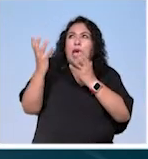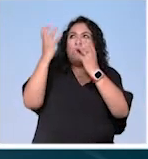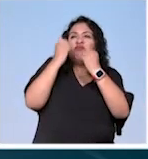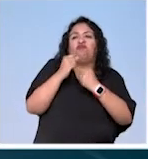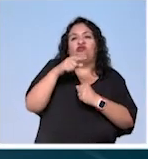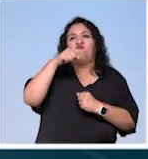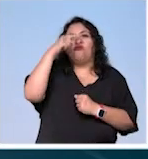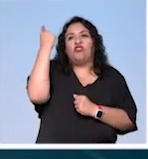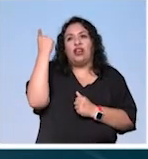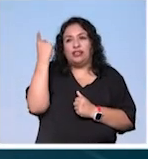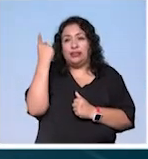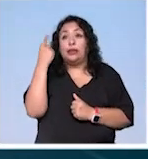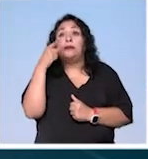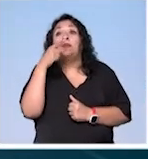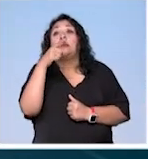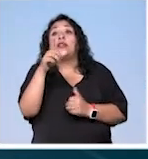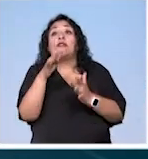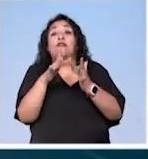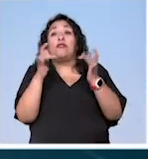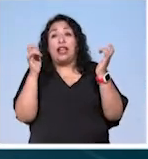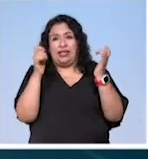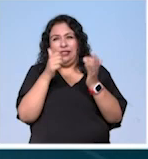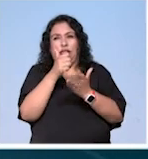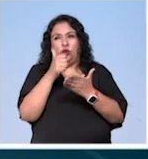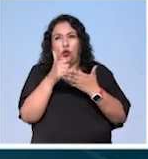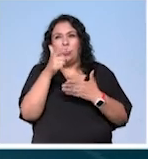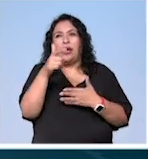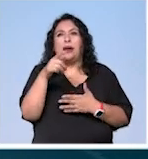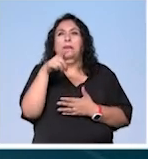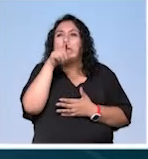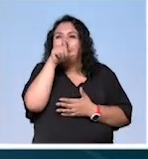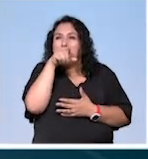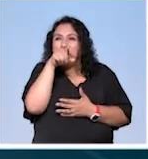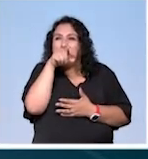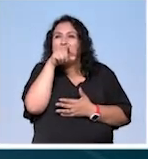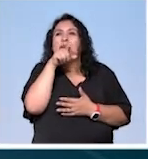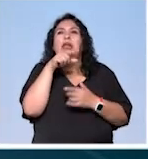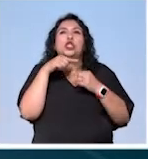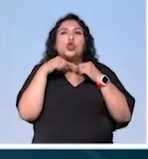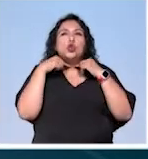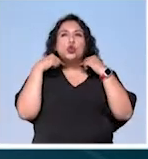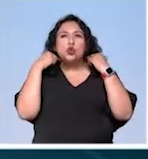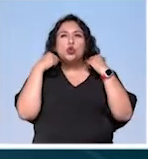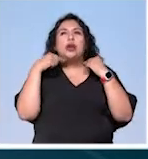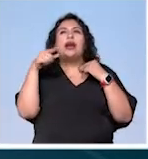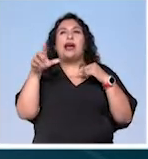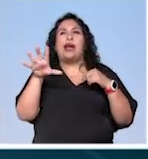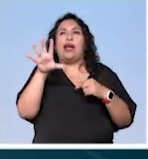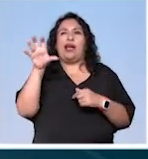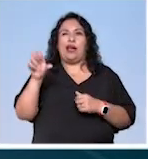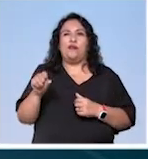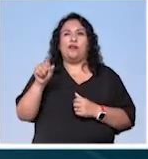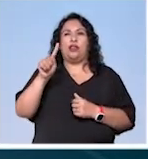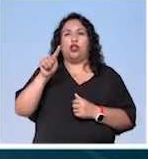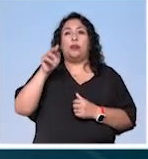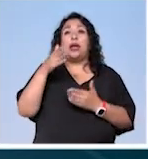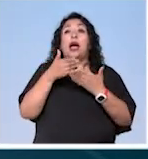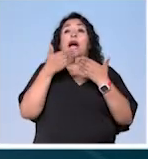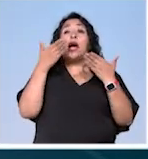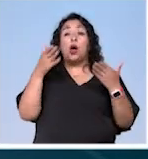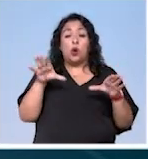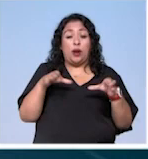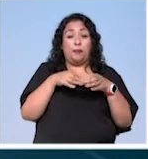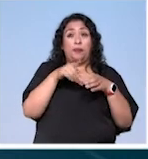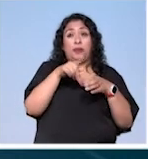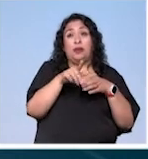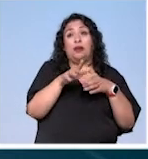depredador. En la Francia metropolitana, el periquito de cuello anillado, nativo de África tropical, ahora está